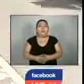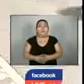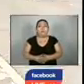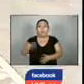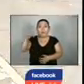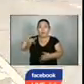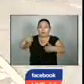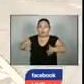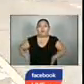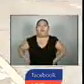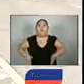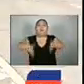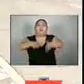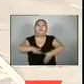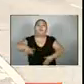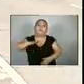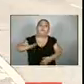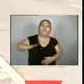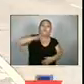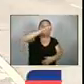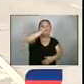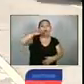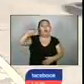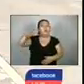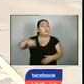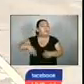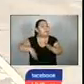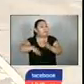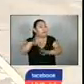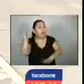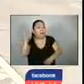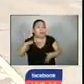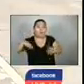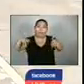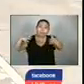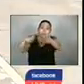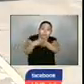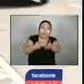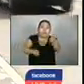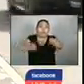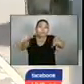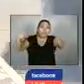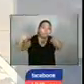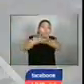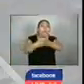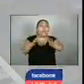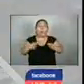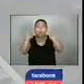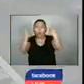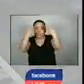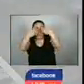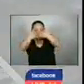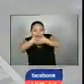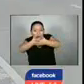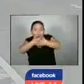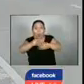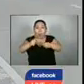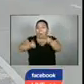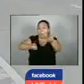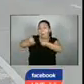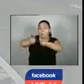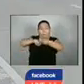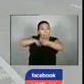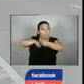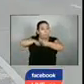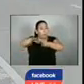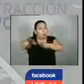Esta es la carretera a Comalapa, una de las vías donde más se registran accidentes de tránsito, debido a la poca visibilidad, a la excesiva